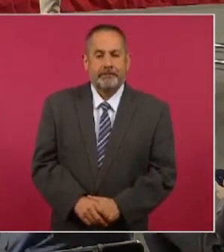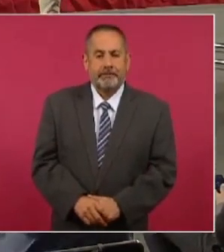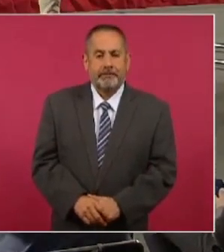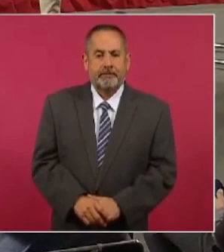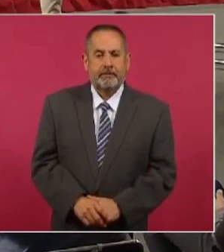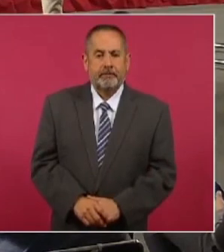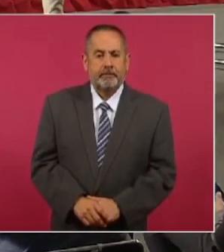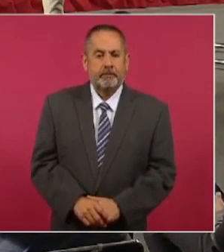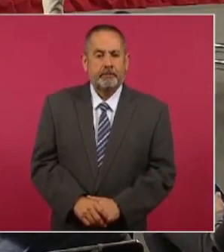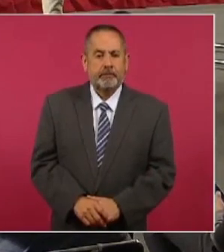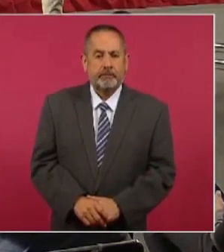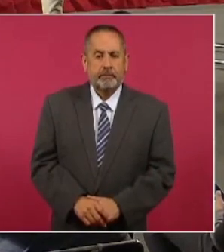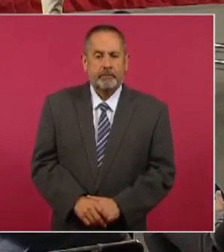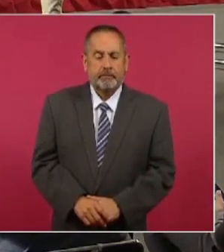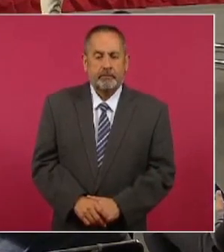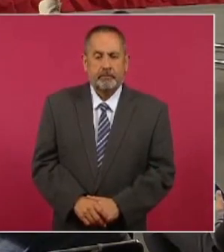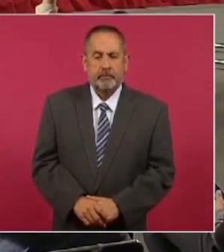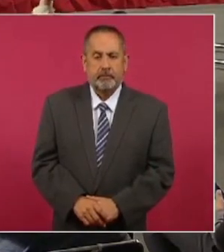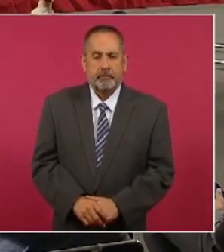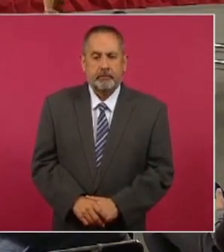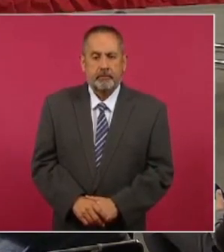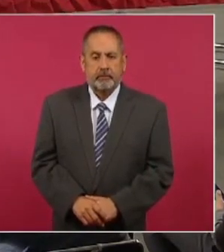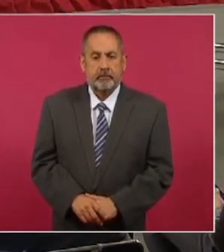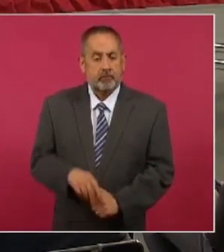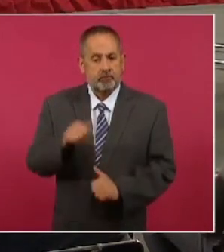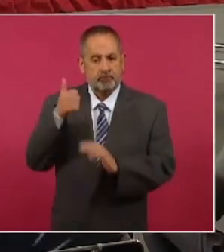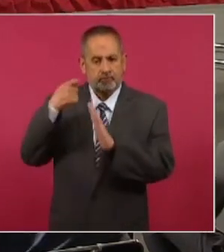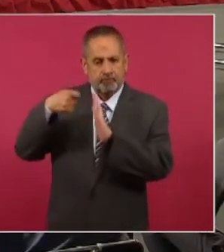vamos con un video